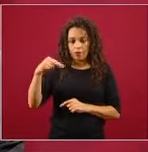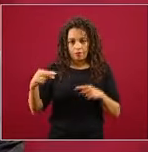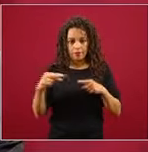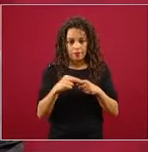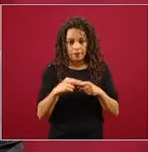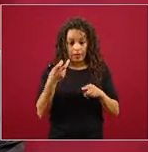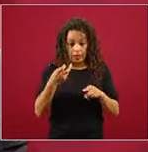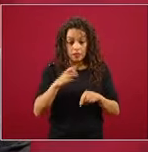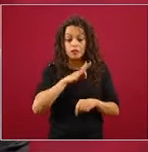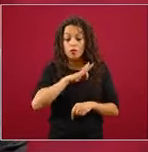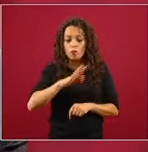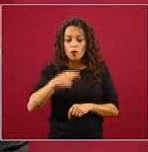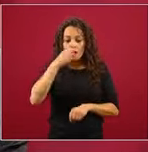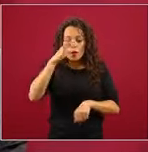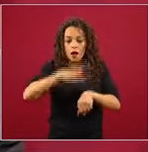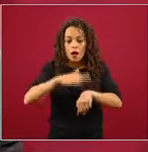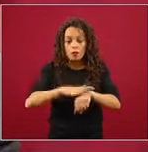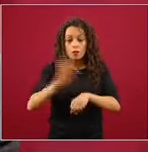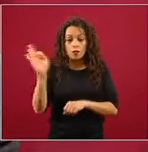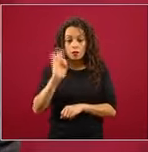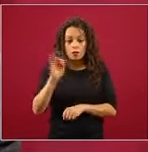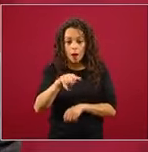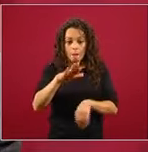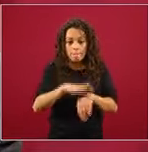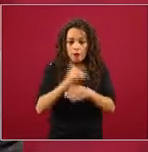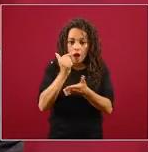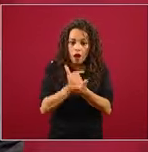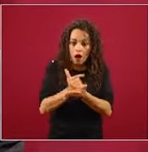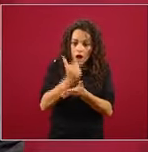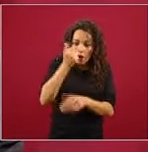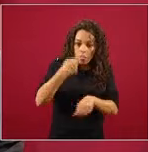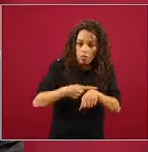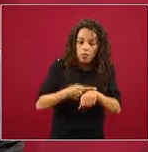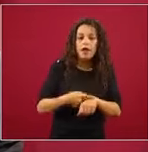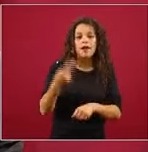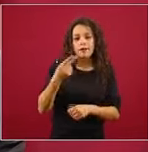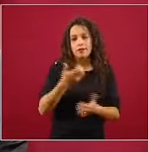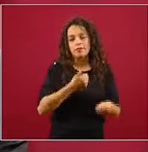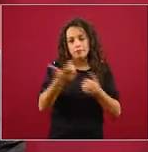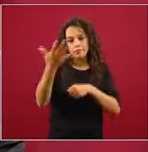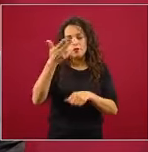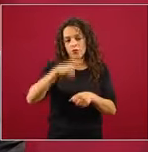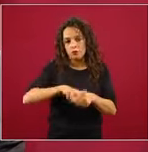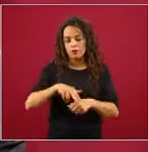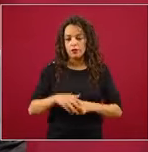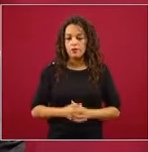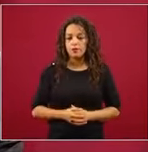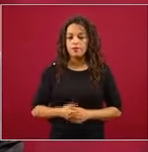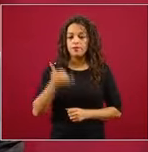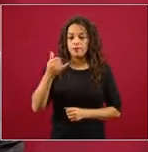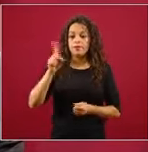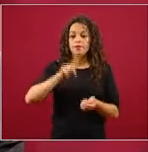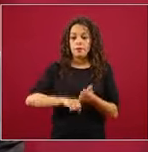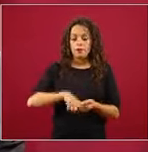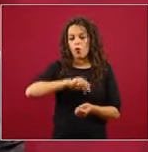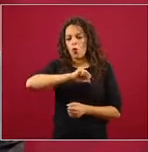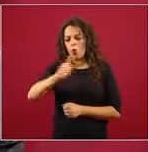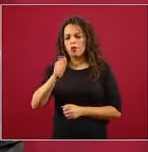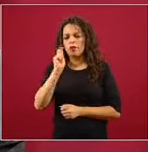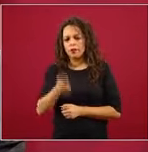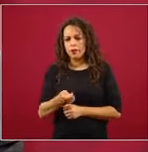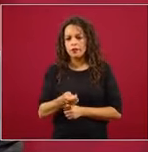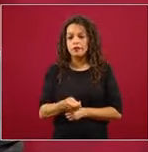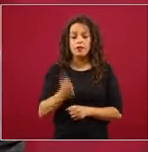COVID. Sexto, si se complicaran, hay que procurar el traslado temprano, no